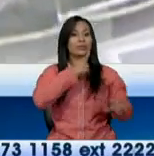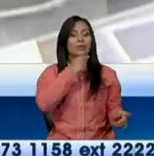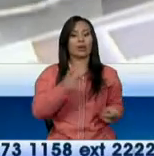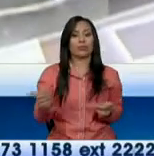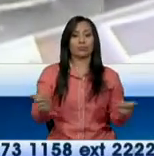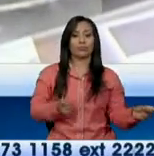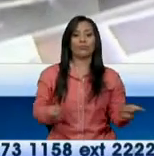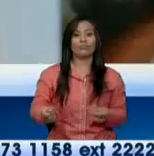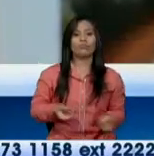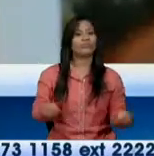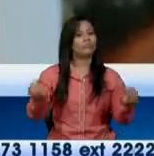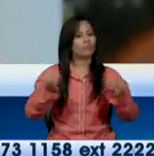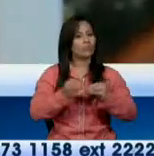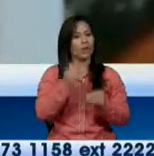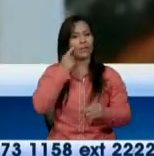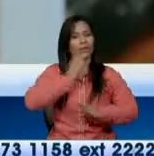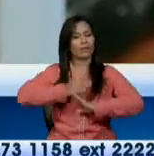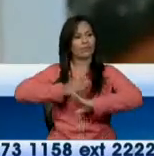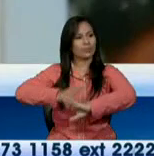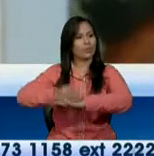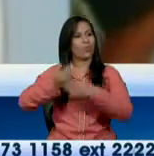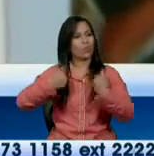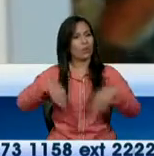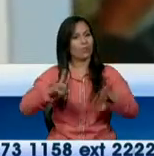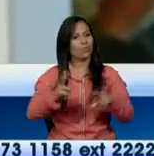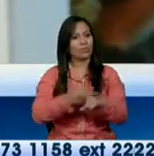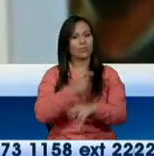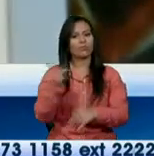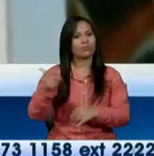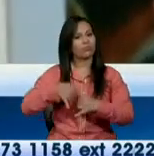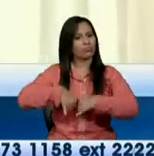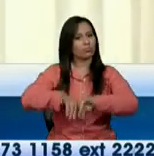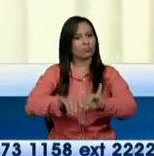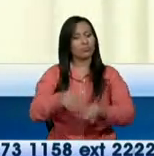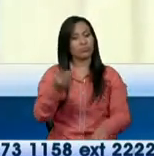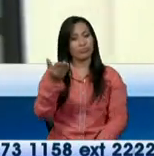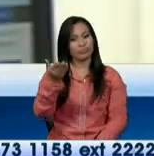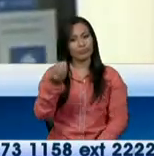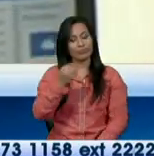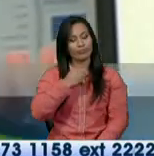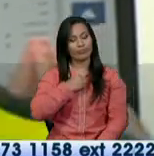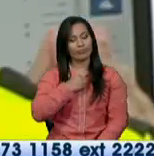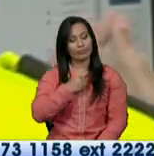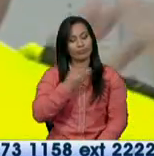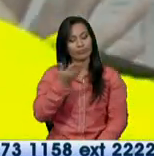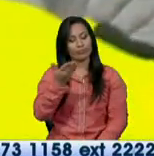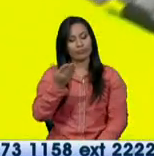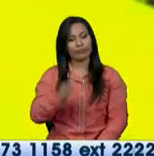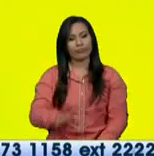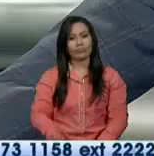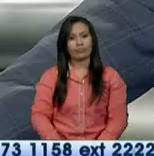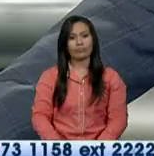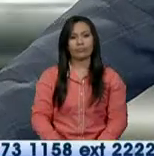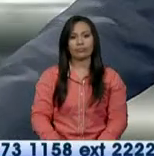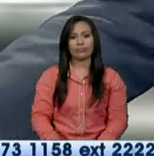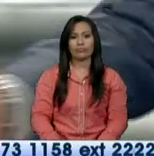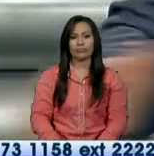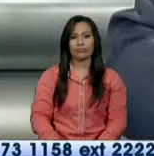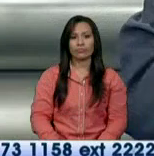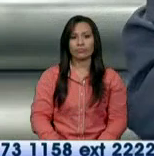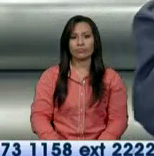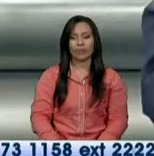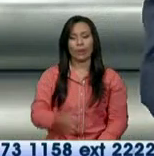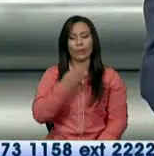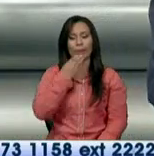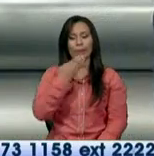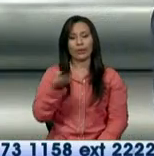se intensificarán para evitar que delitos como este se vuelvan a repetir. Informó Julio César Saona.